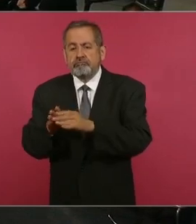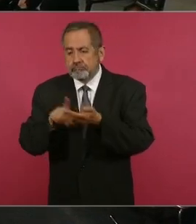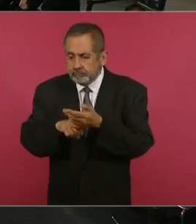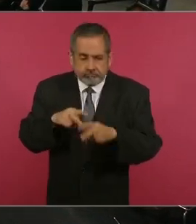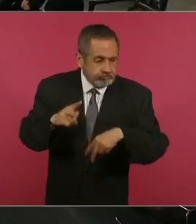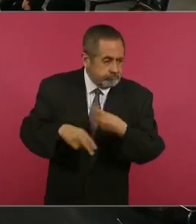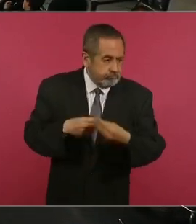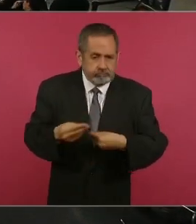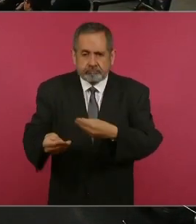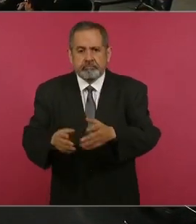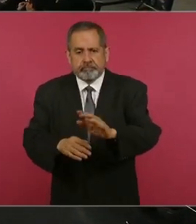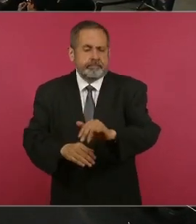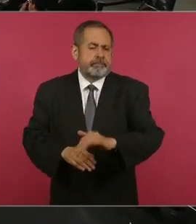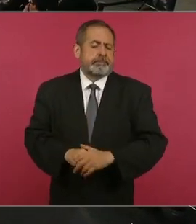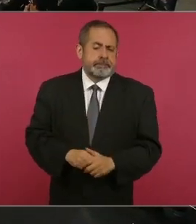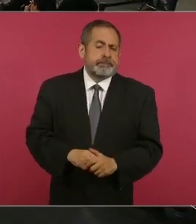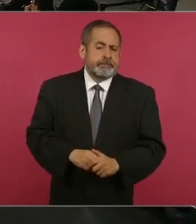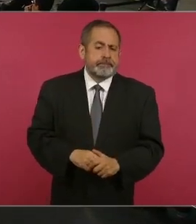de